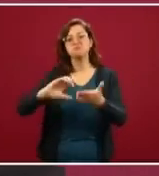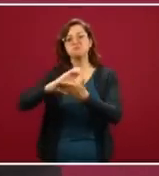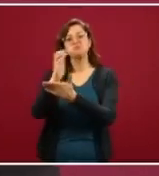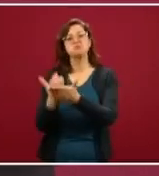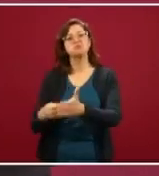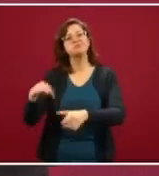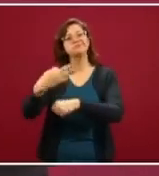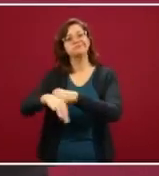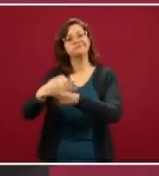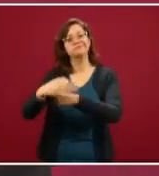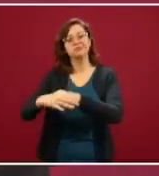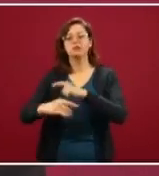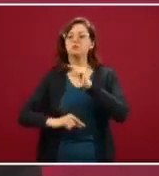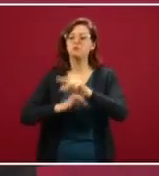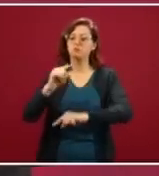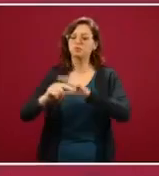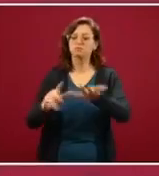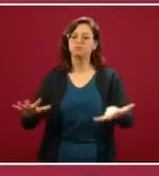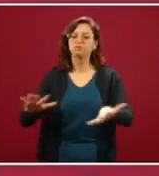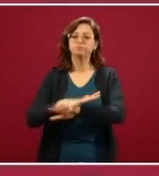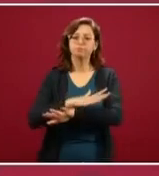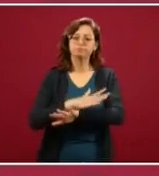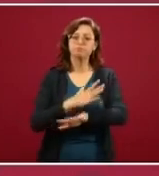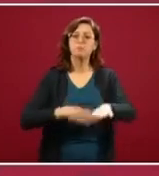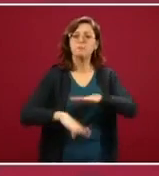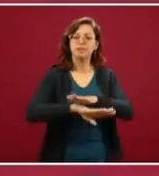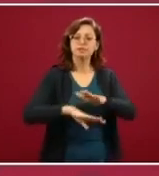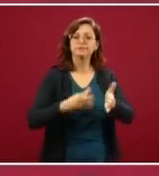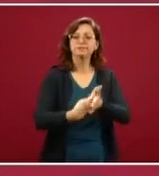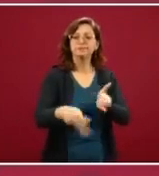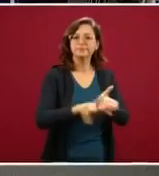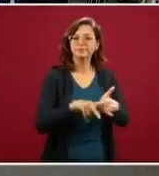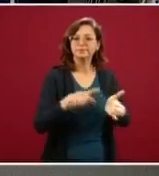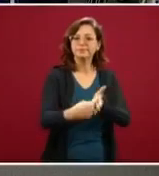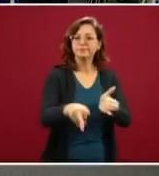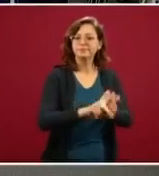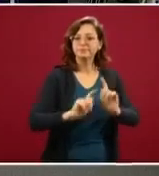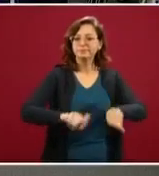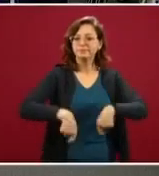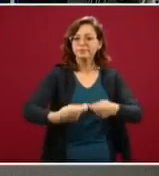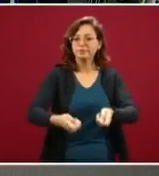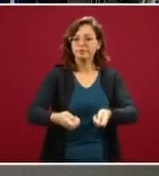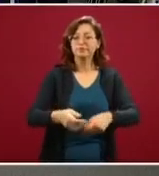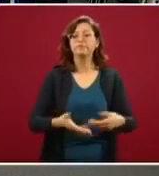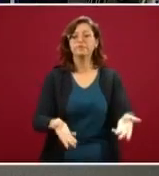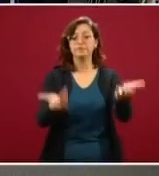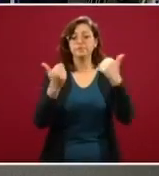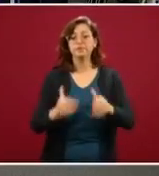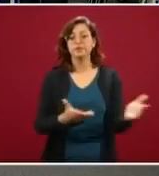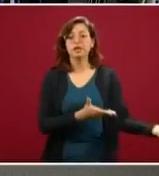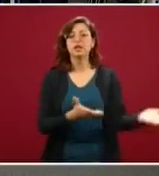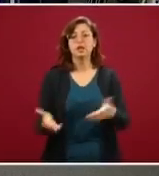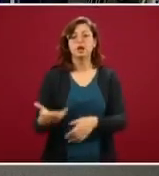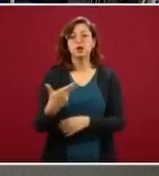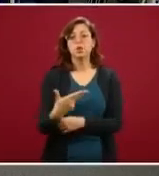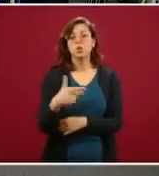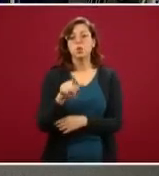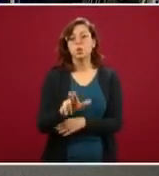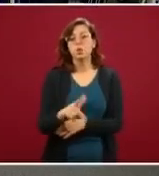ir basificando. Entonces, vamos a que el doctor Hugo nos informe cómo